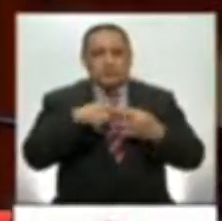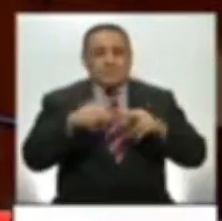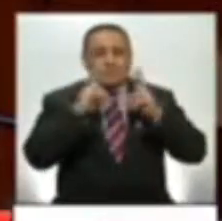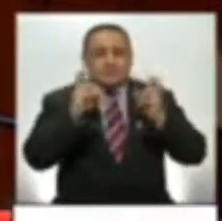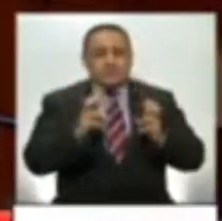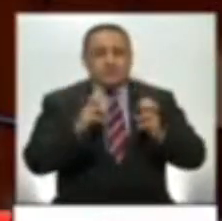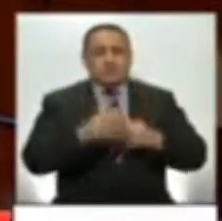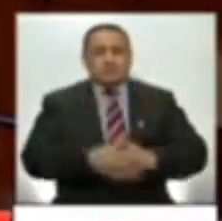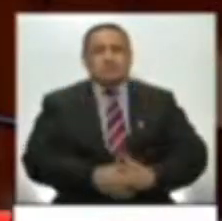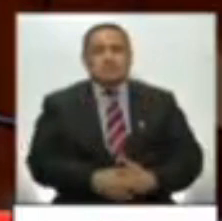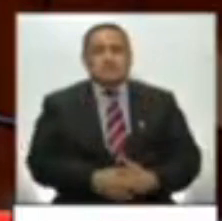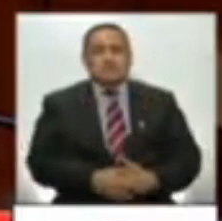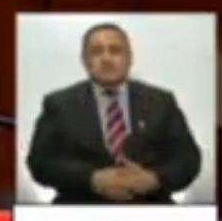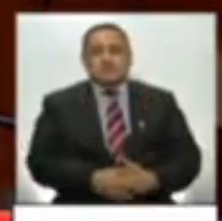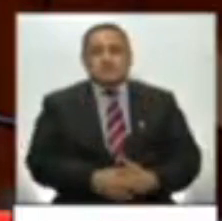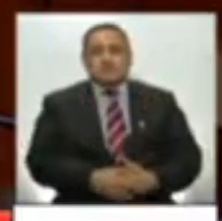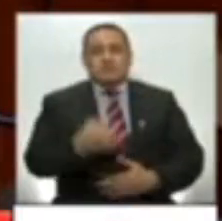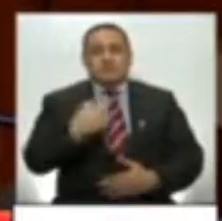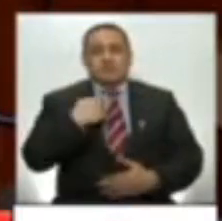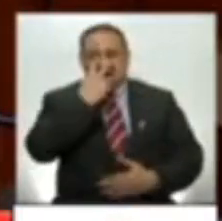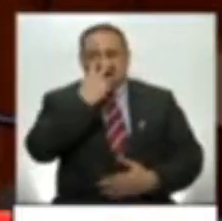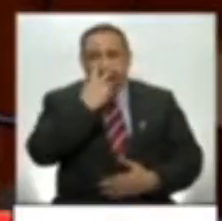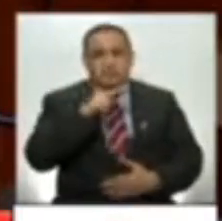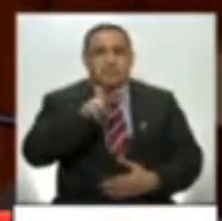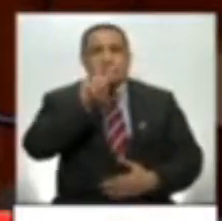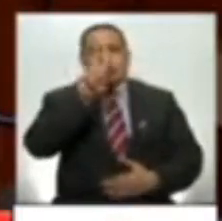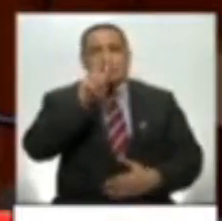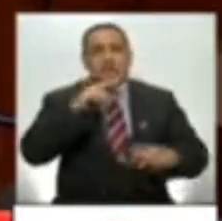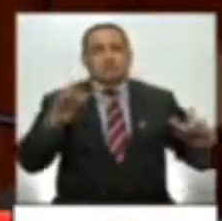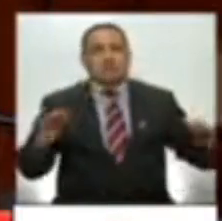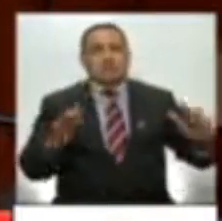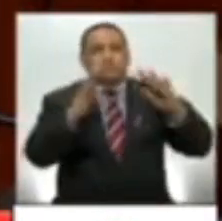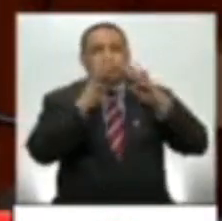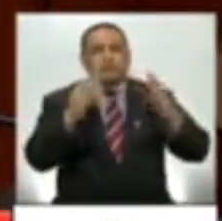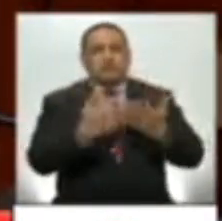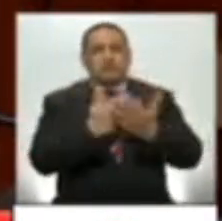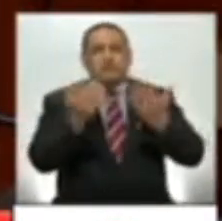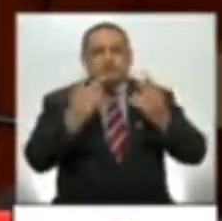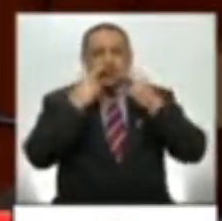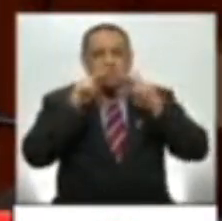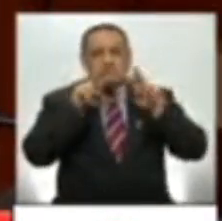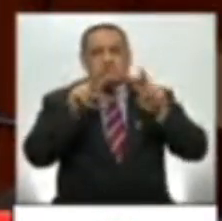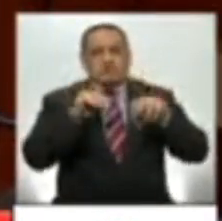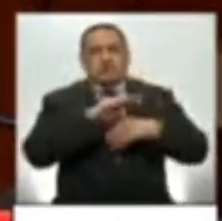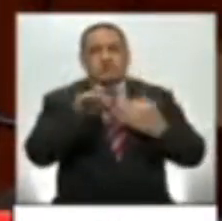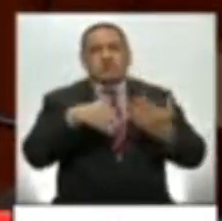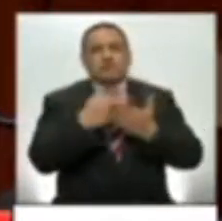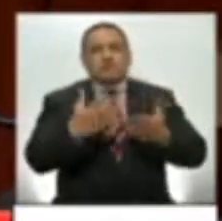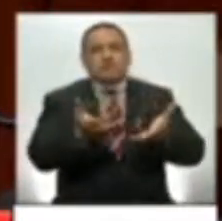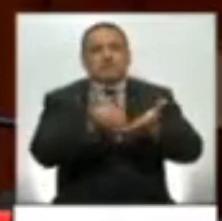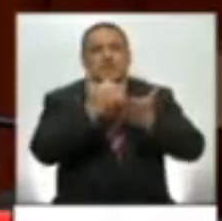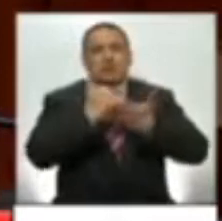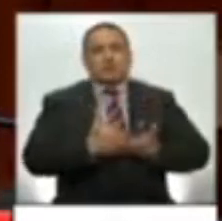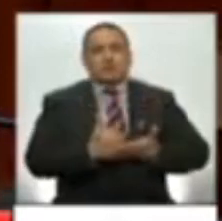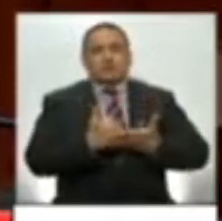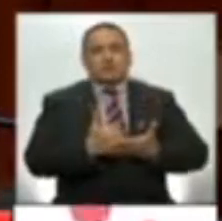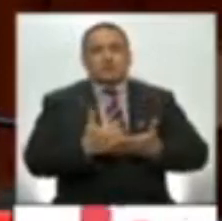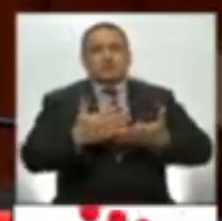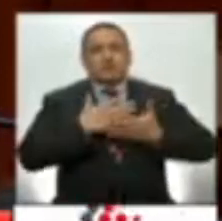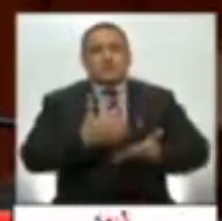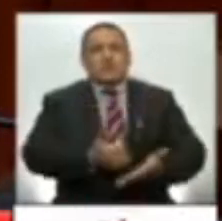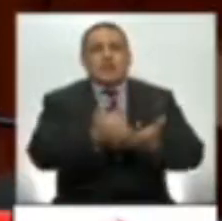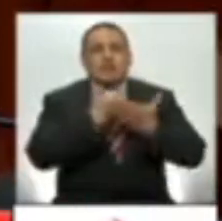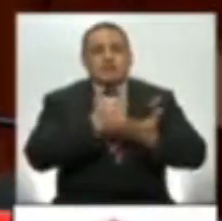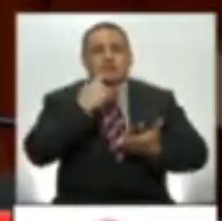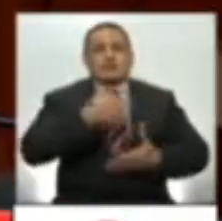calificados? Alcemos los ojos a los montes. ¿De dónde vendrá nuestro socorro? Nuestro socorro